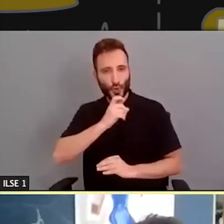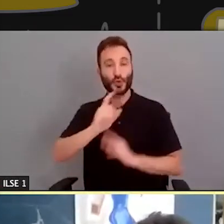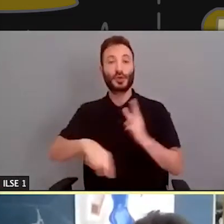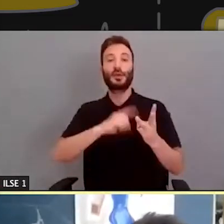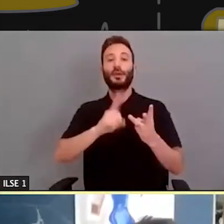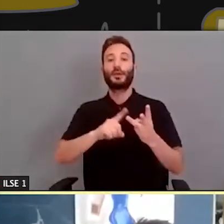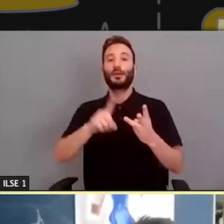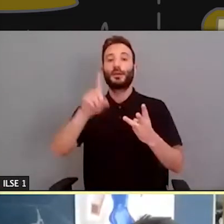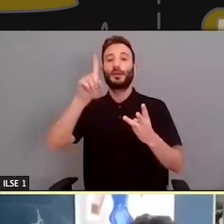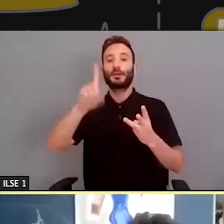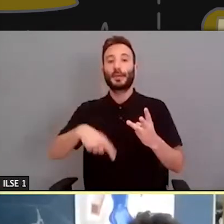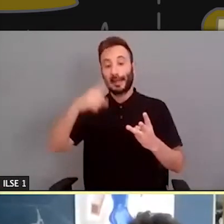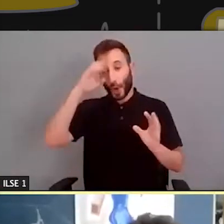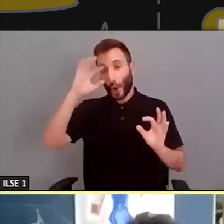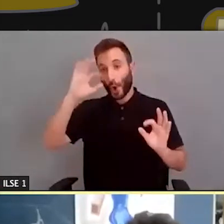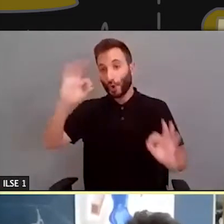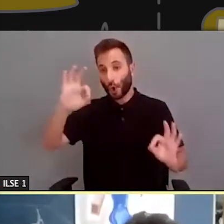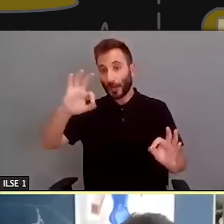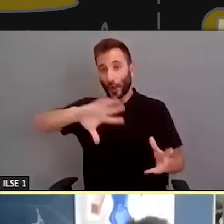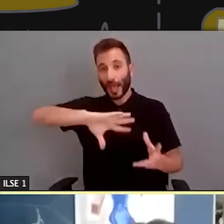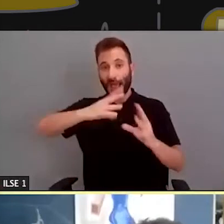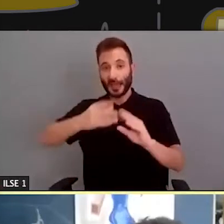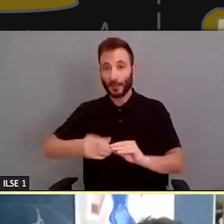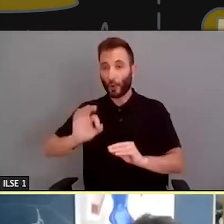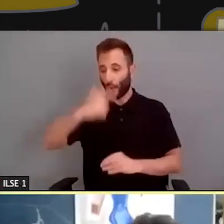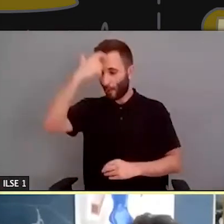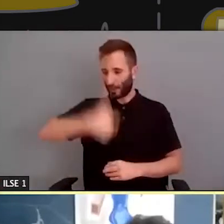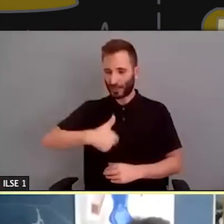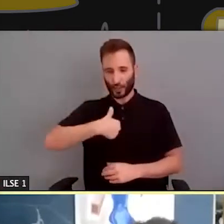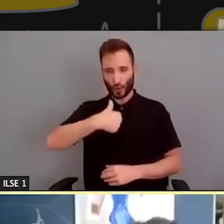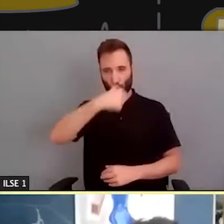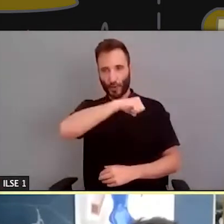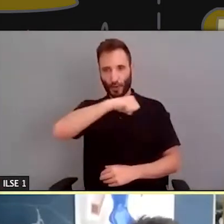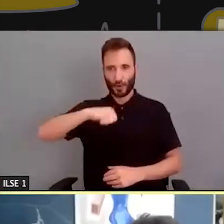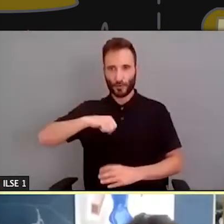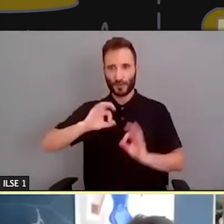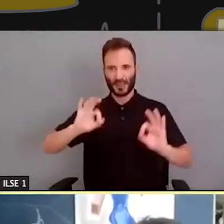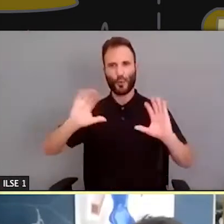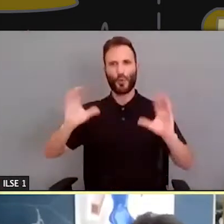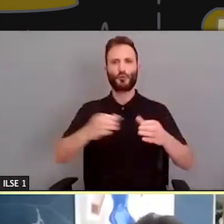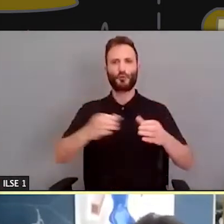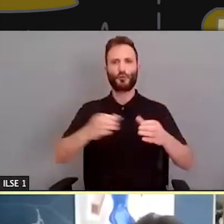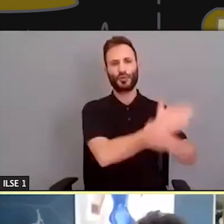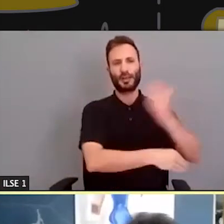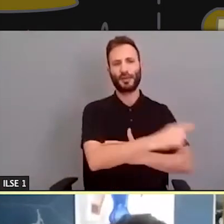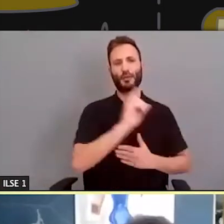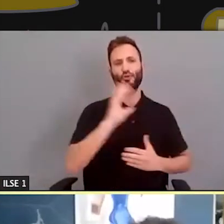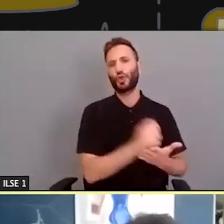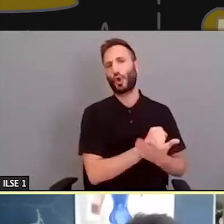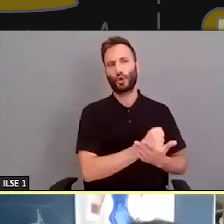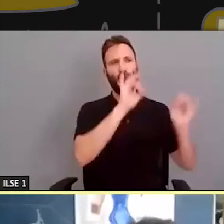el sentido común, o cómo verme a mí como un individuo y no parte de un rebaño, que todos somos iguales o